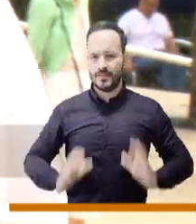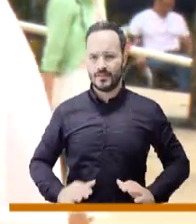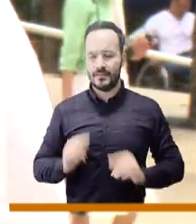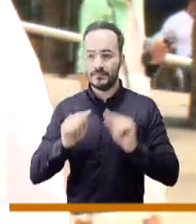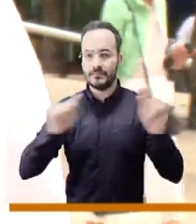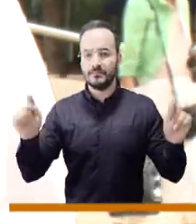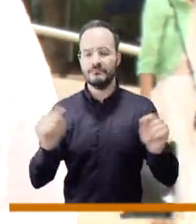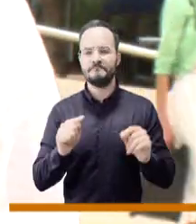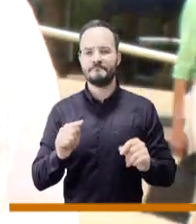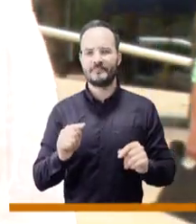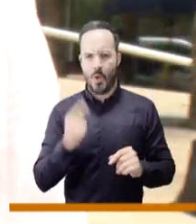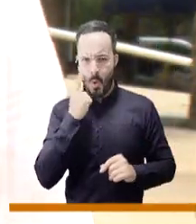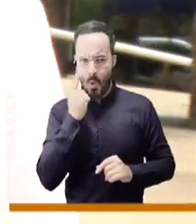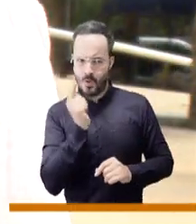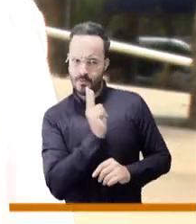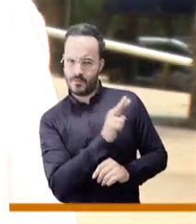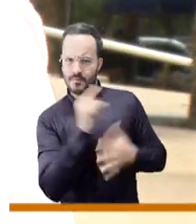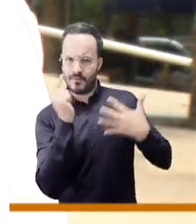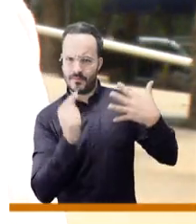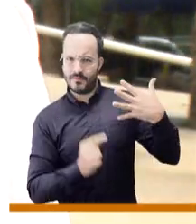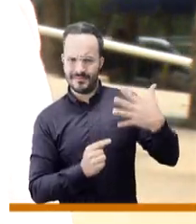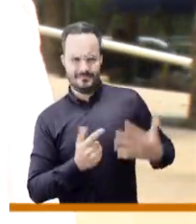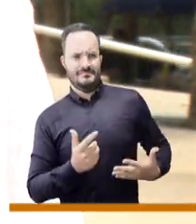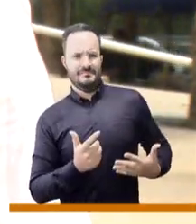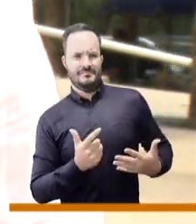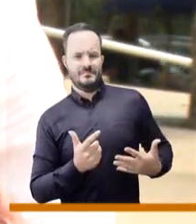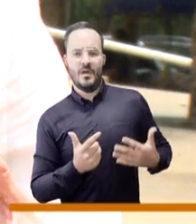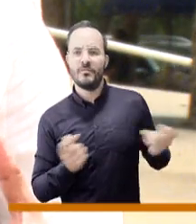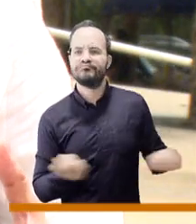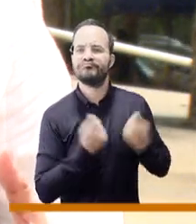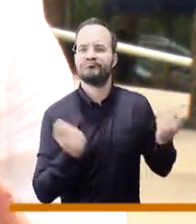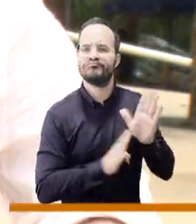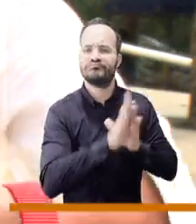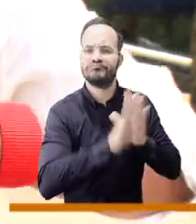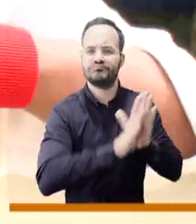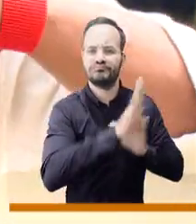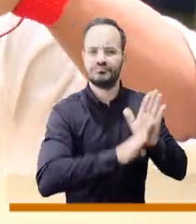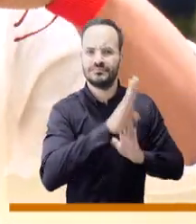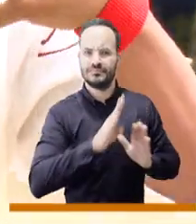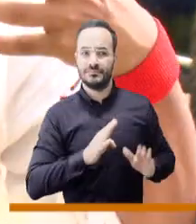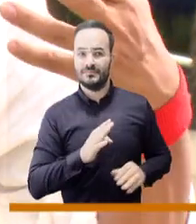pueda identificar y develar estos falsos progresismos, estas falsas